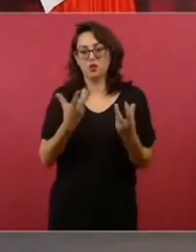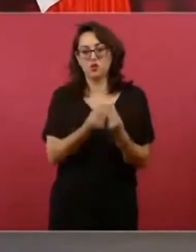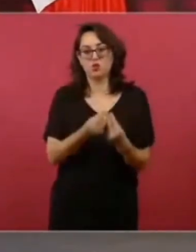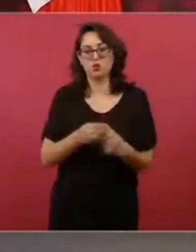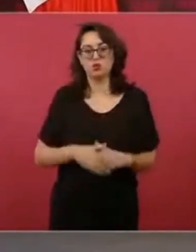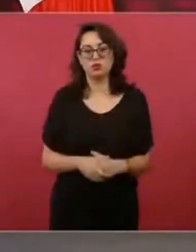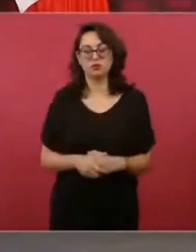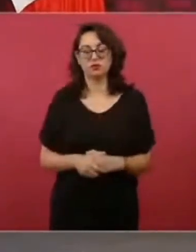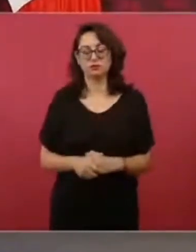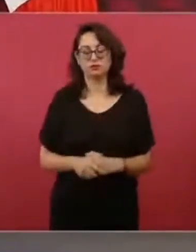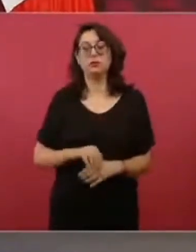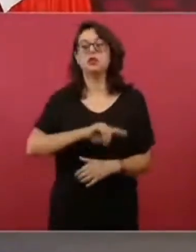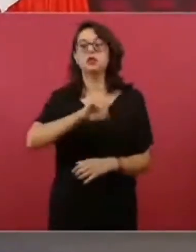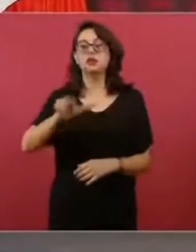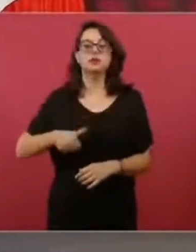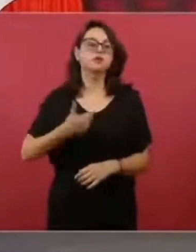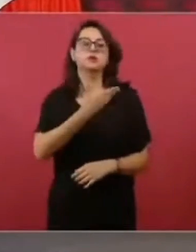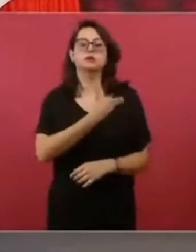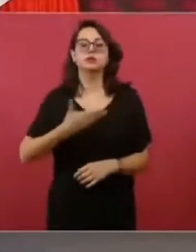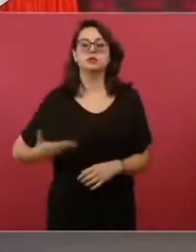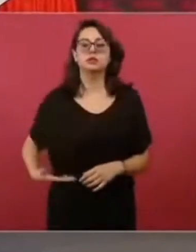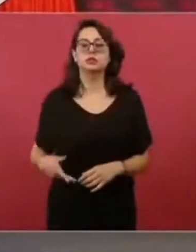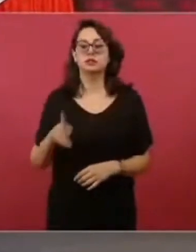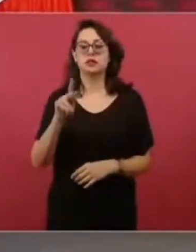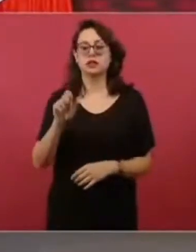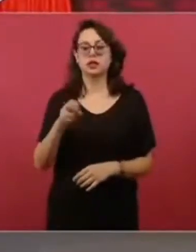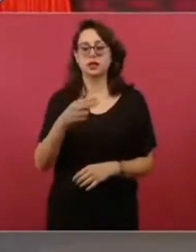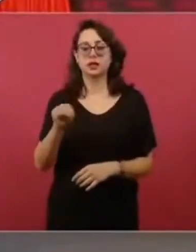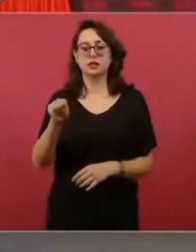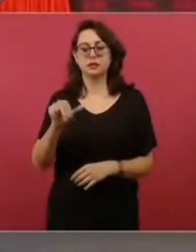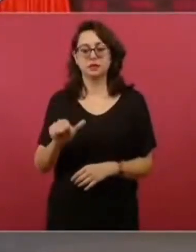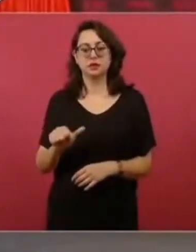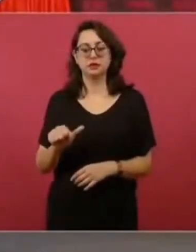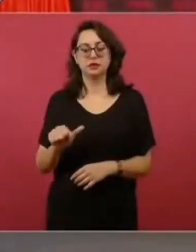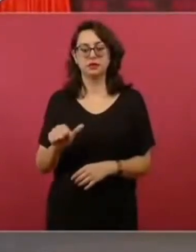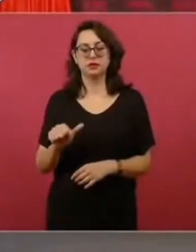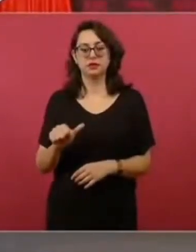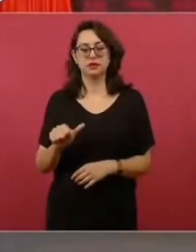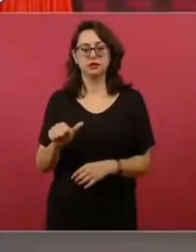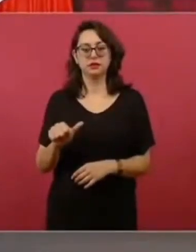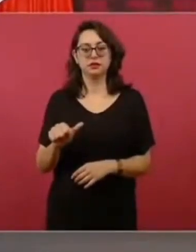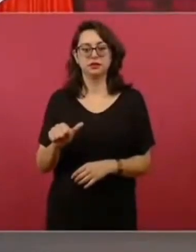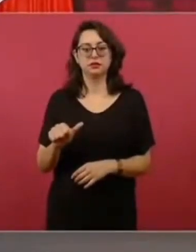Y con Peña, cuando les hablo de